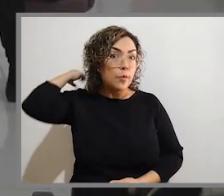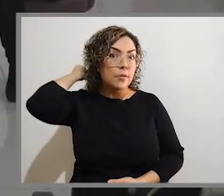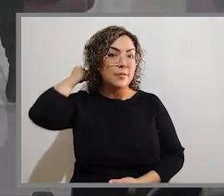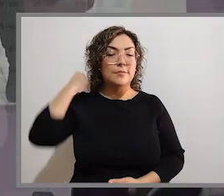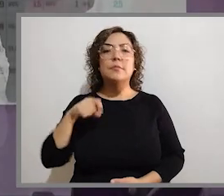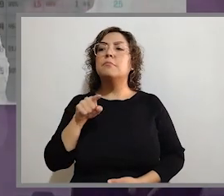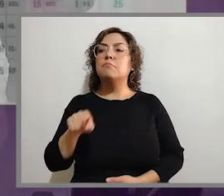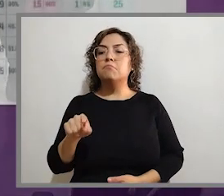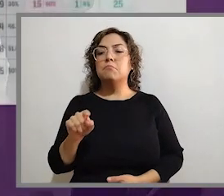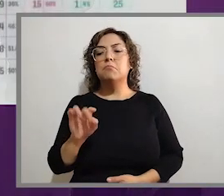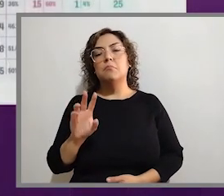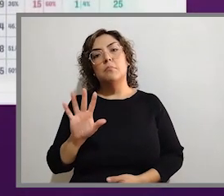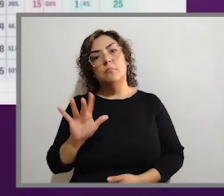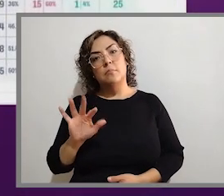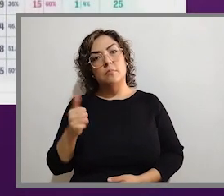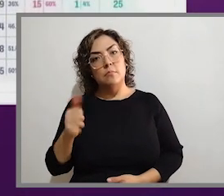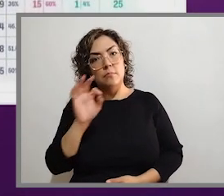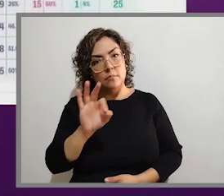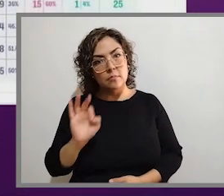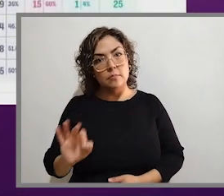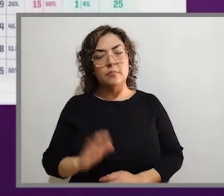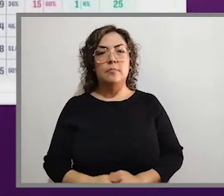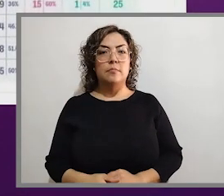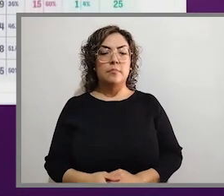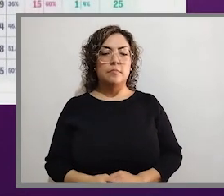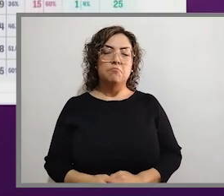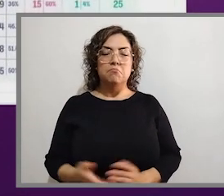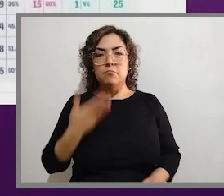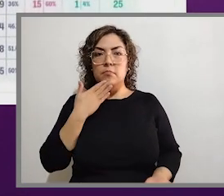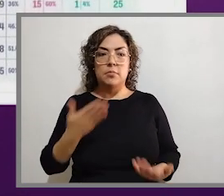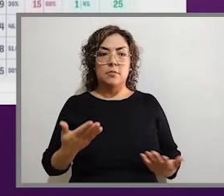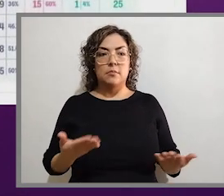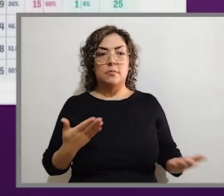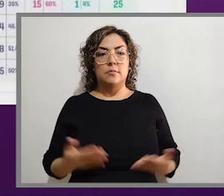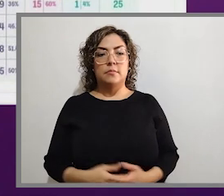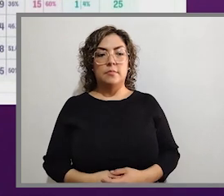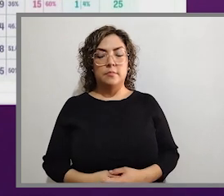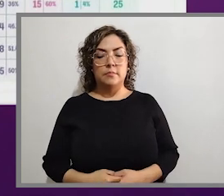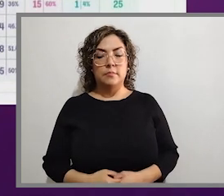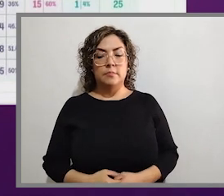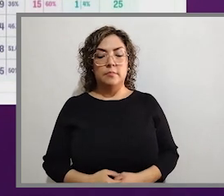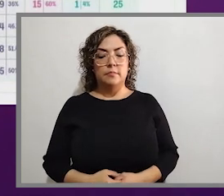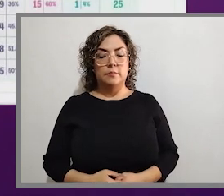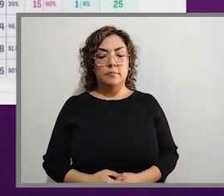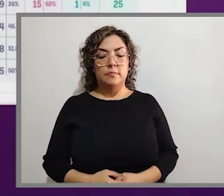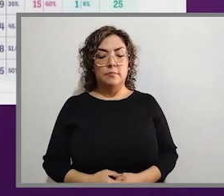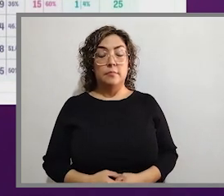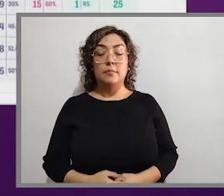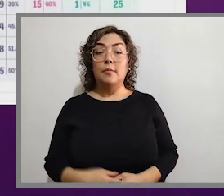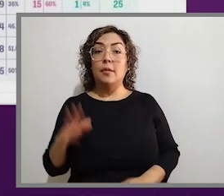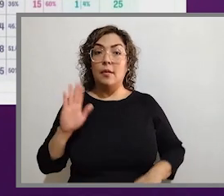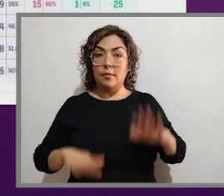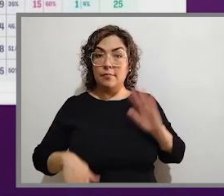pues tiene un hombre más que una mujer, pero digamos que el panorama general, salvo algunos casos disonantes,